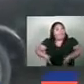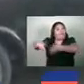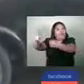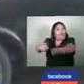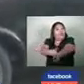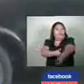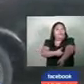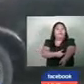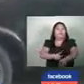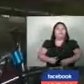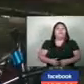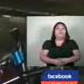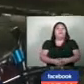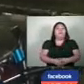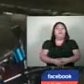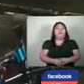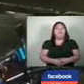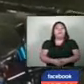centro asistencial.